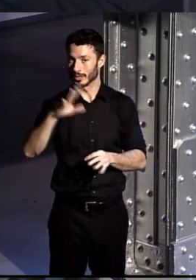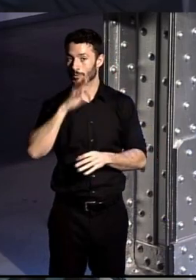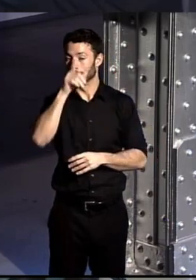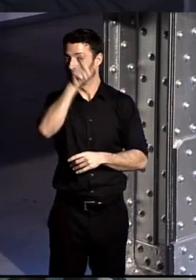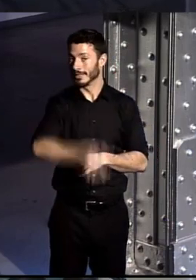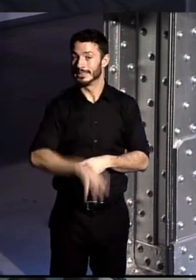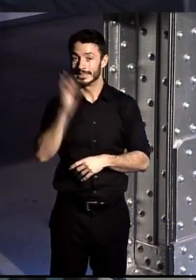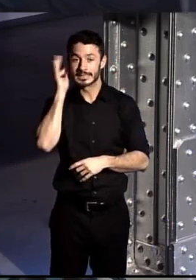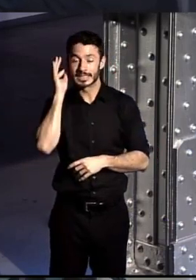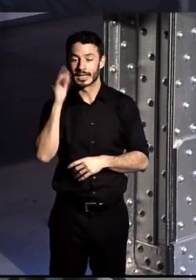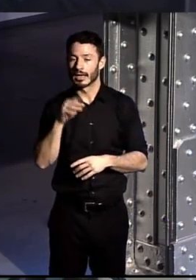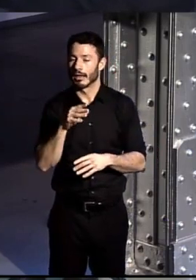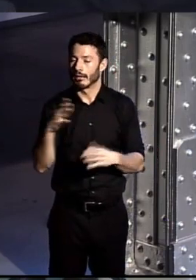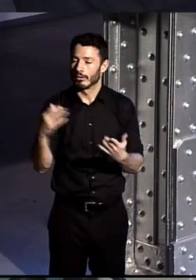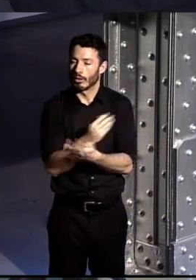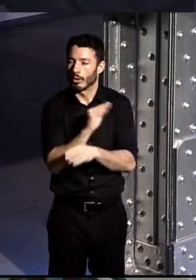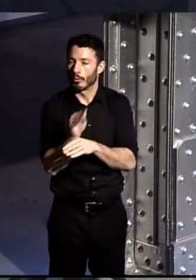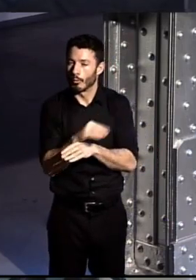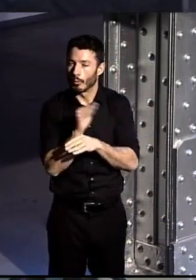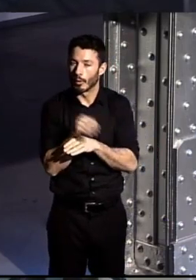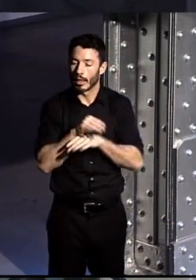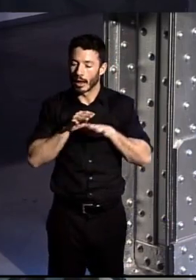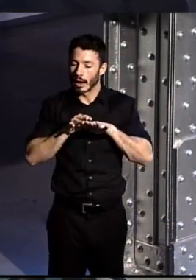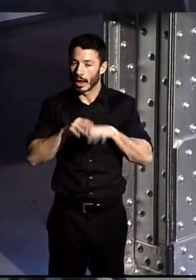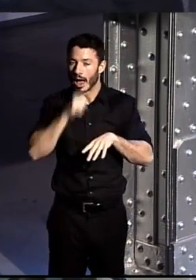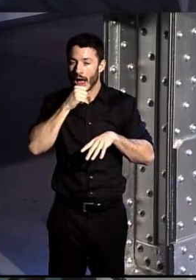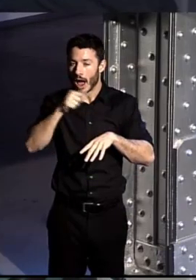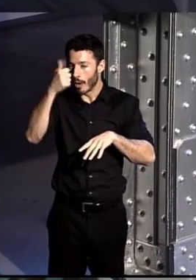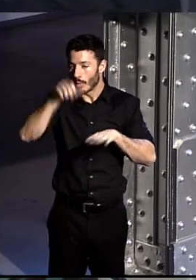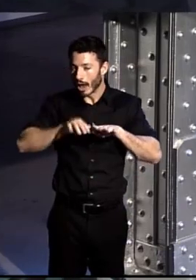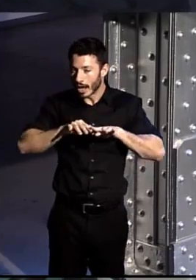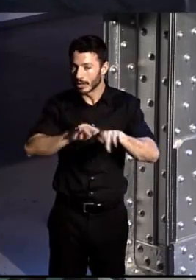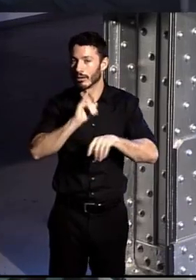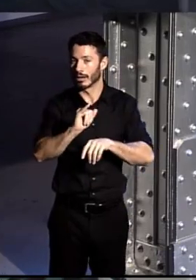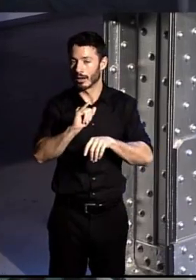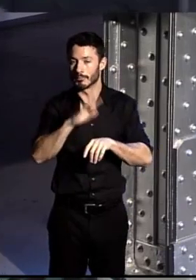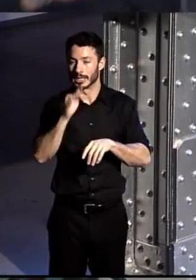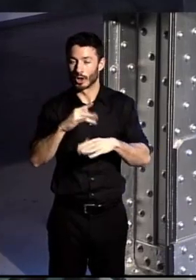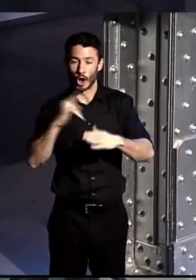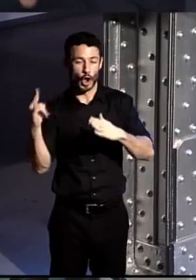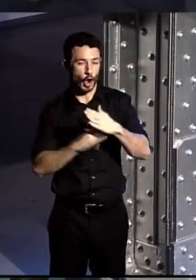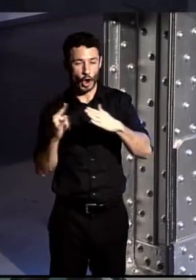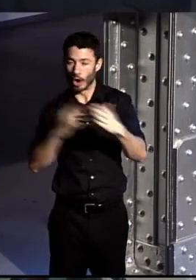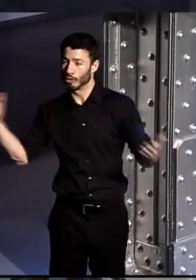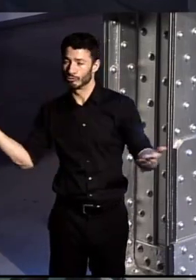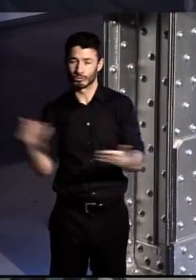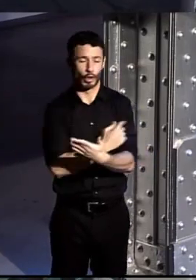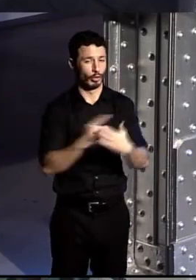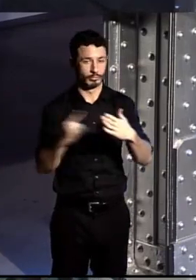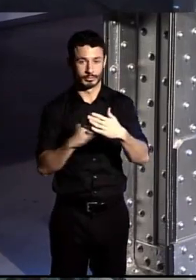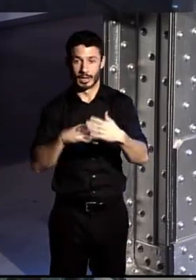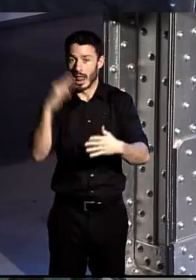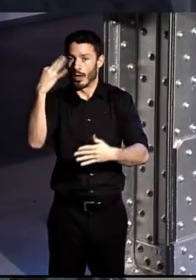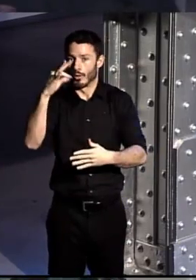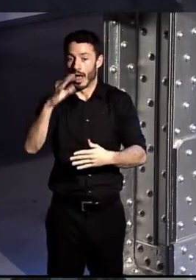una chica que lo cuida todo y tiene el archivo de su abuelo y lo tiene todo digitalizado y es la única y es la única. Y fíjate